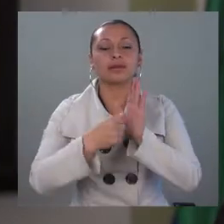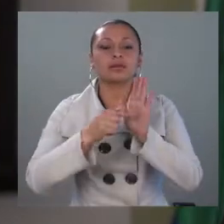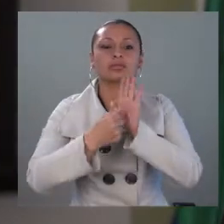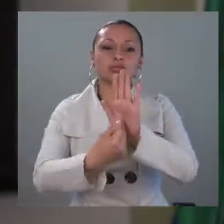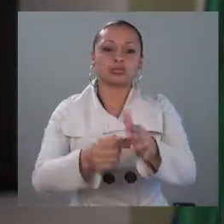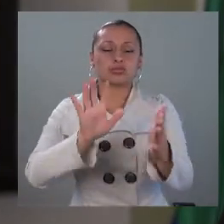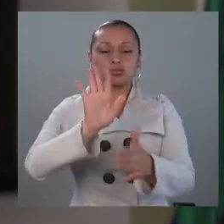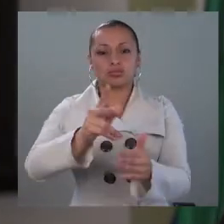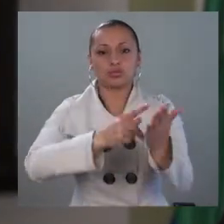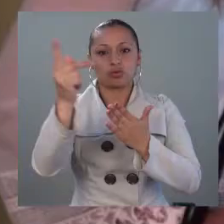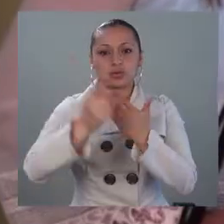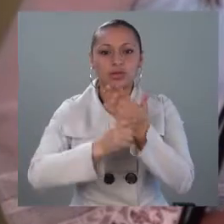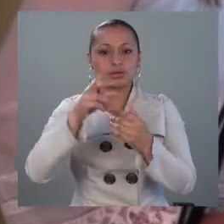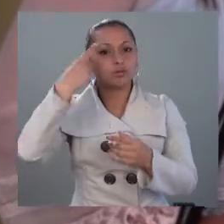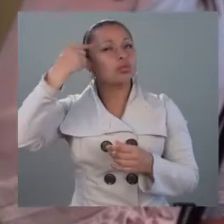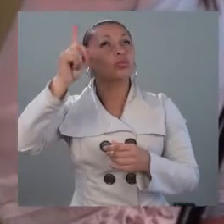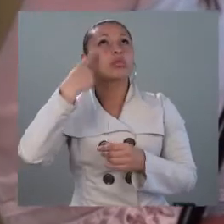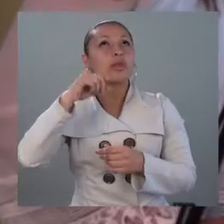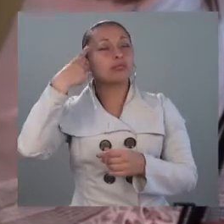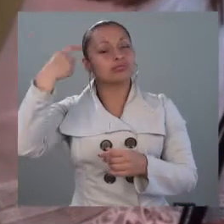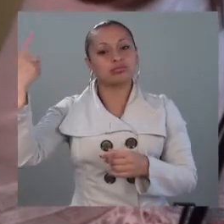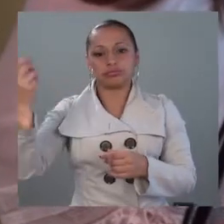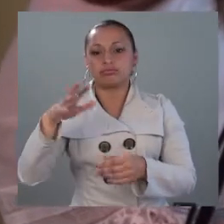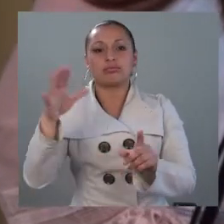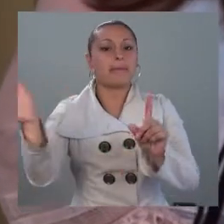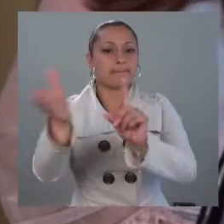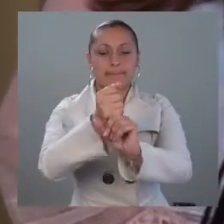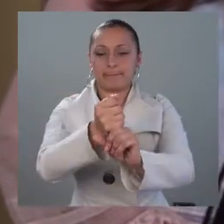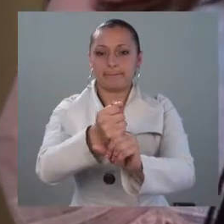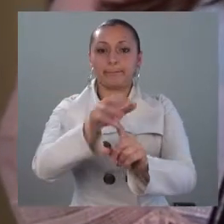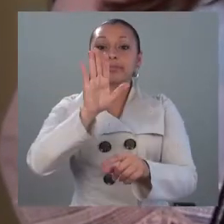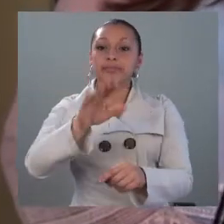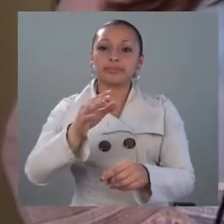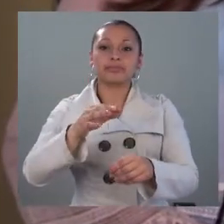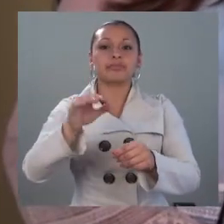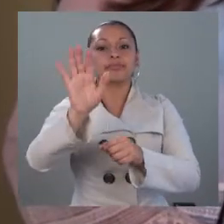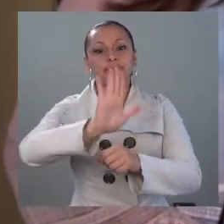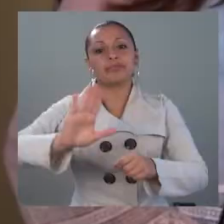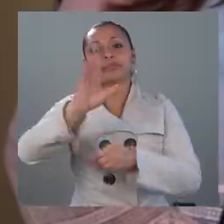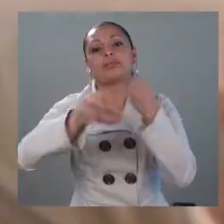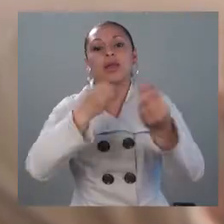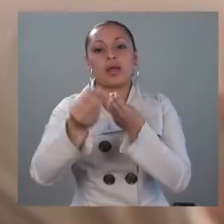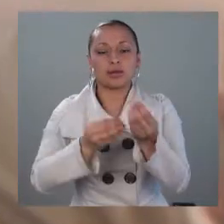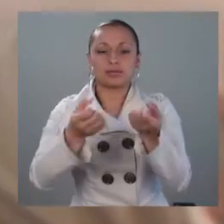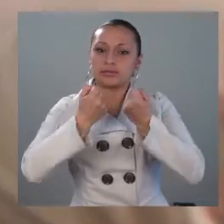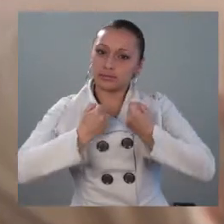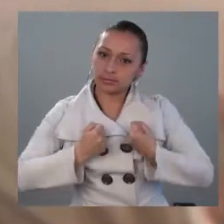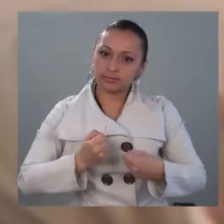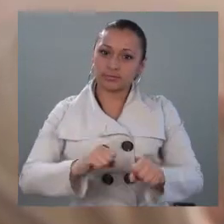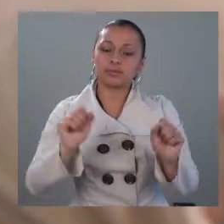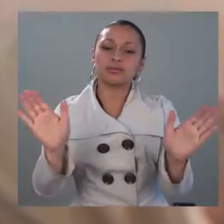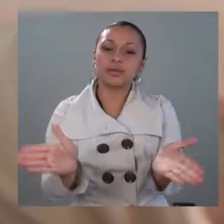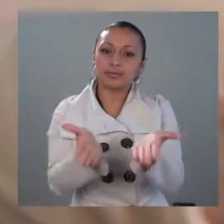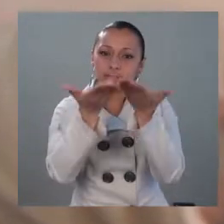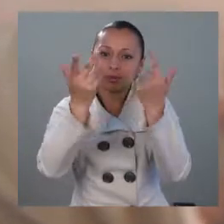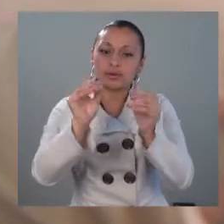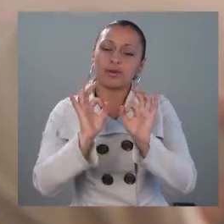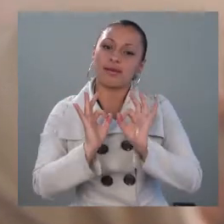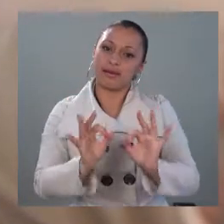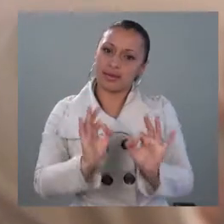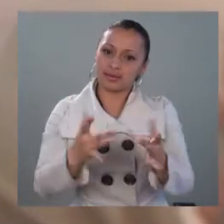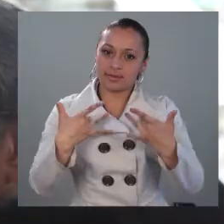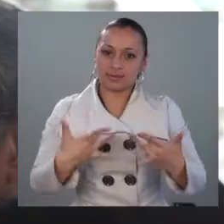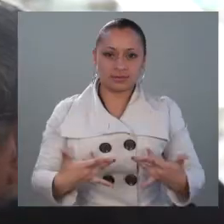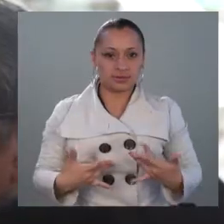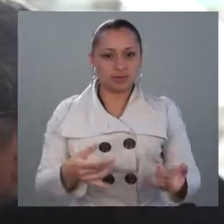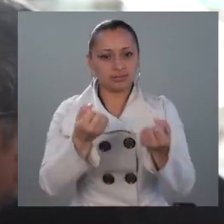un día fue un sueño para nosotros. De otra parte, el departamento continúa adelantando esfuerzos por mejorar tanto el acceso como la calidad en la